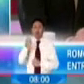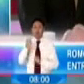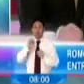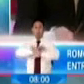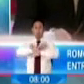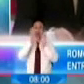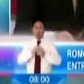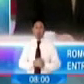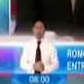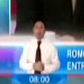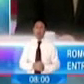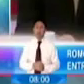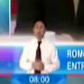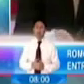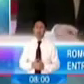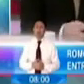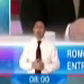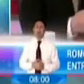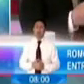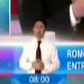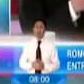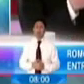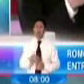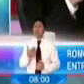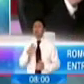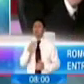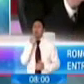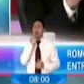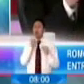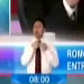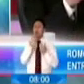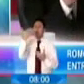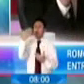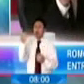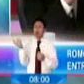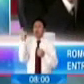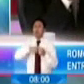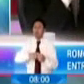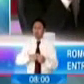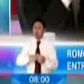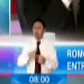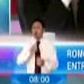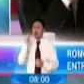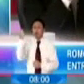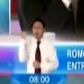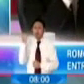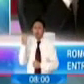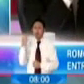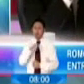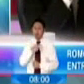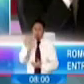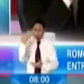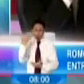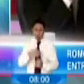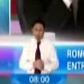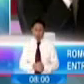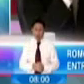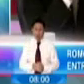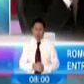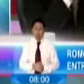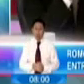mañana. ¿Hay alguna vinculación con algún partido político conocido, políticos conocidos del señor Salcedo? En